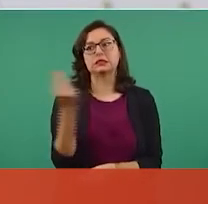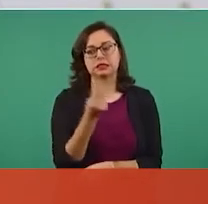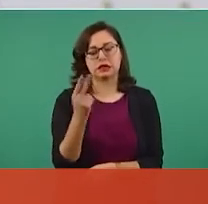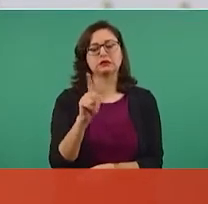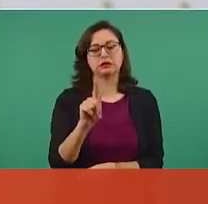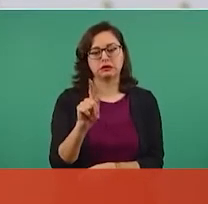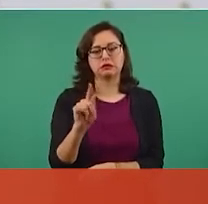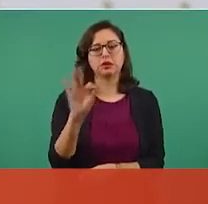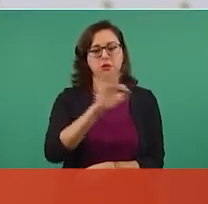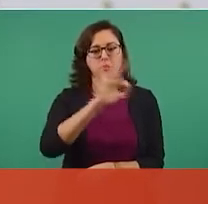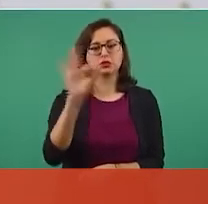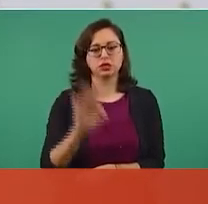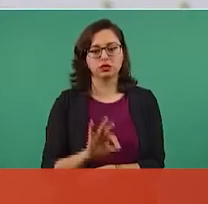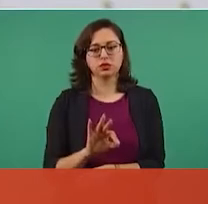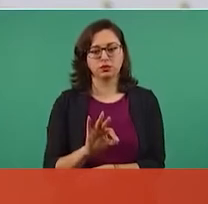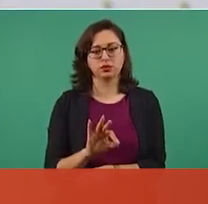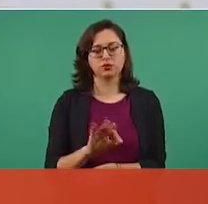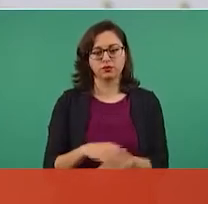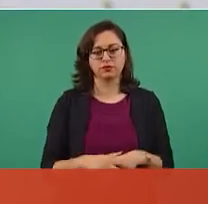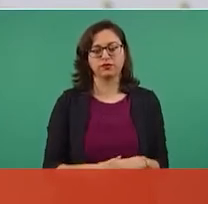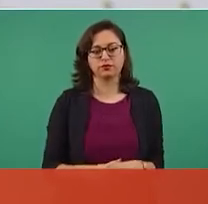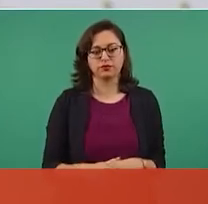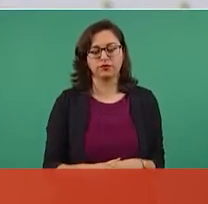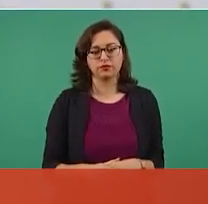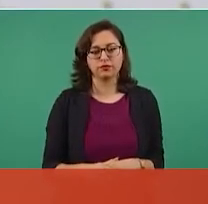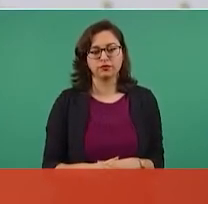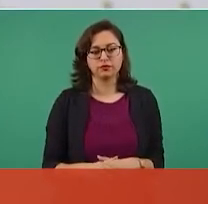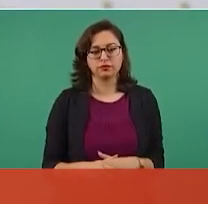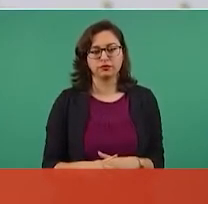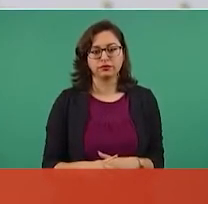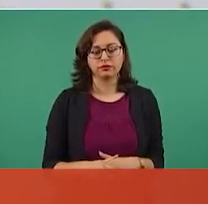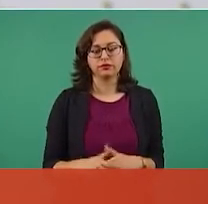más la mitad